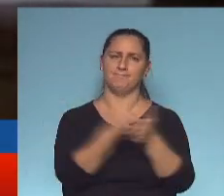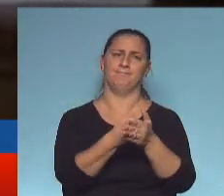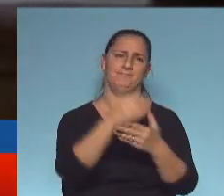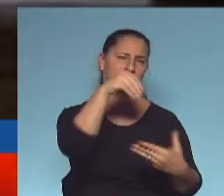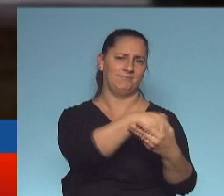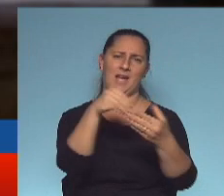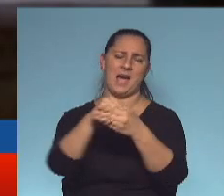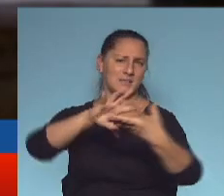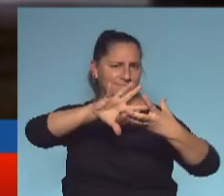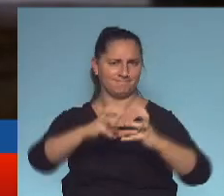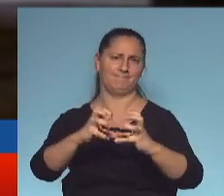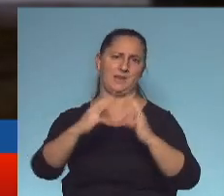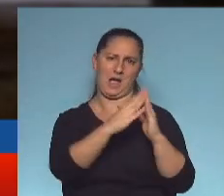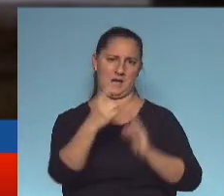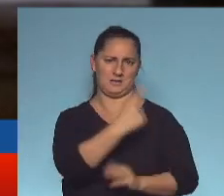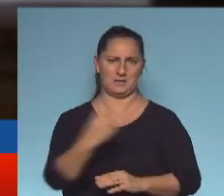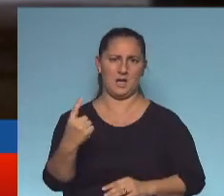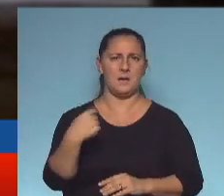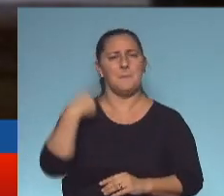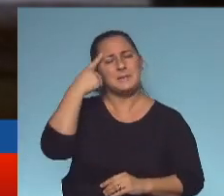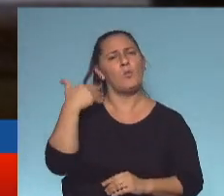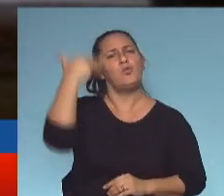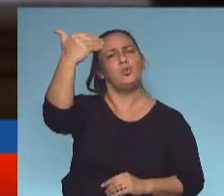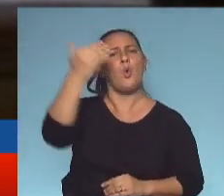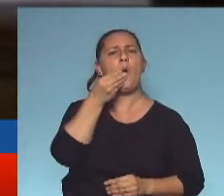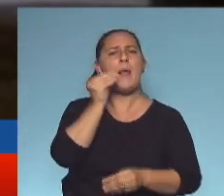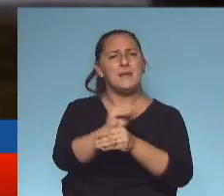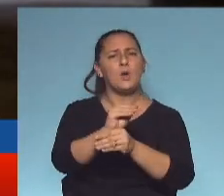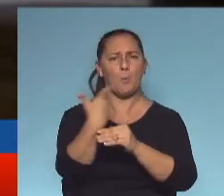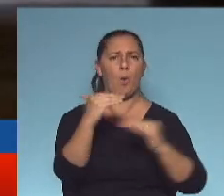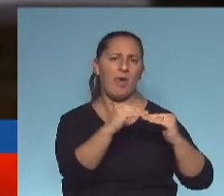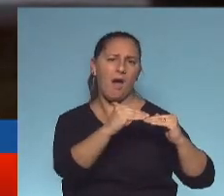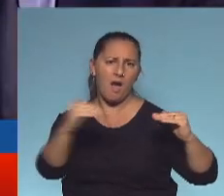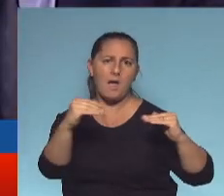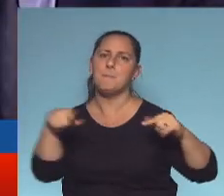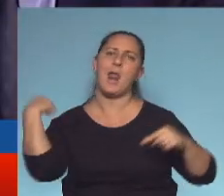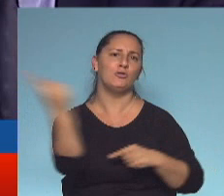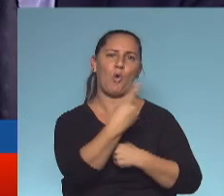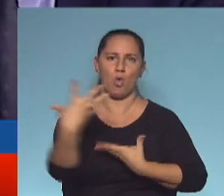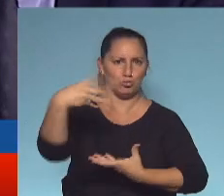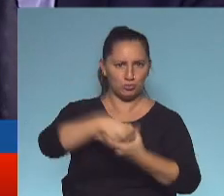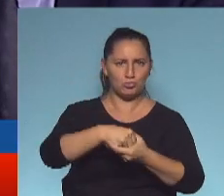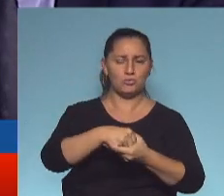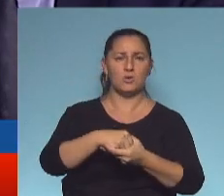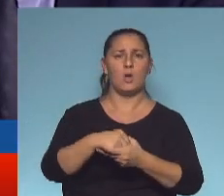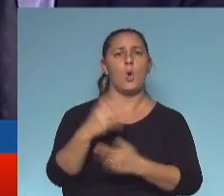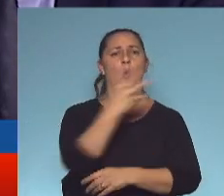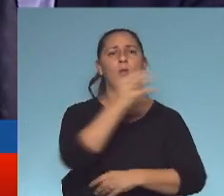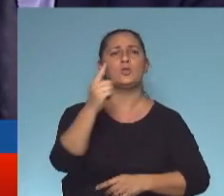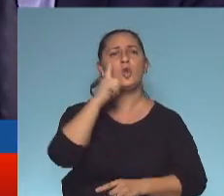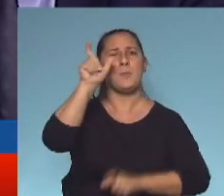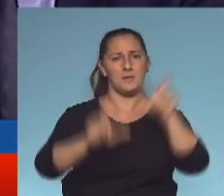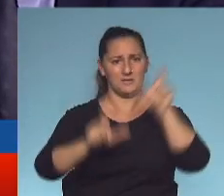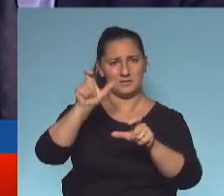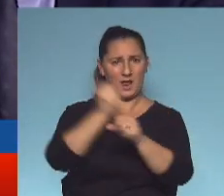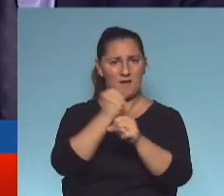hogares. Y nosotros creemos en un futuro alimentario sustentable e inclusivo. Y nuestros 400.000